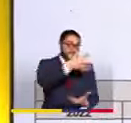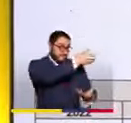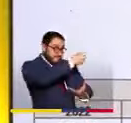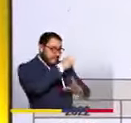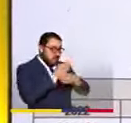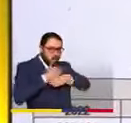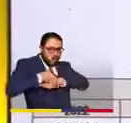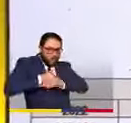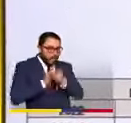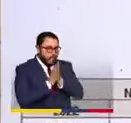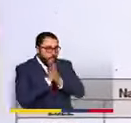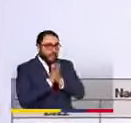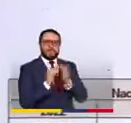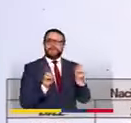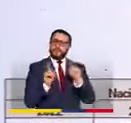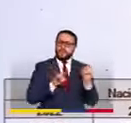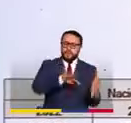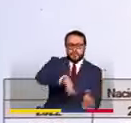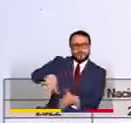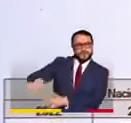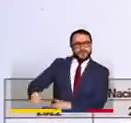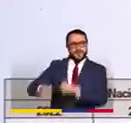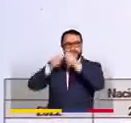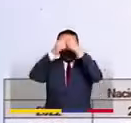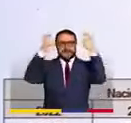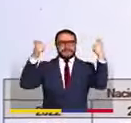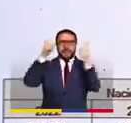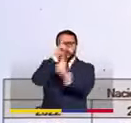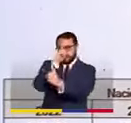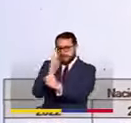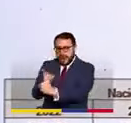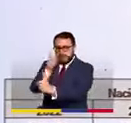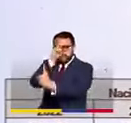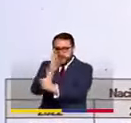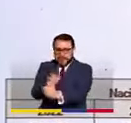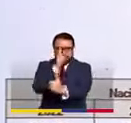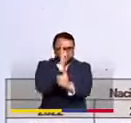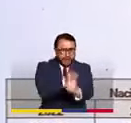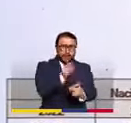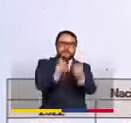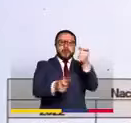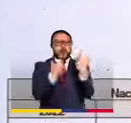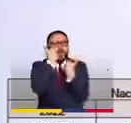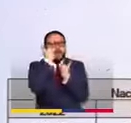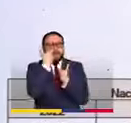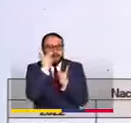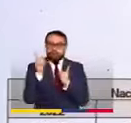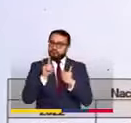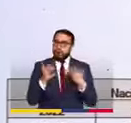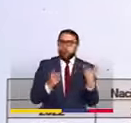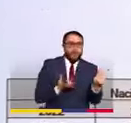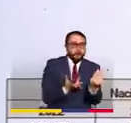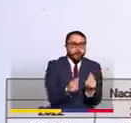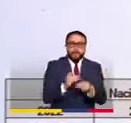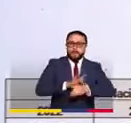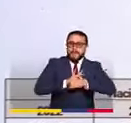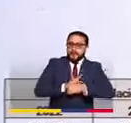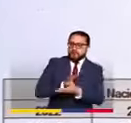asumir directamente la responsabilidad con el paciente, con equipos médicos de salud.